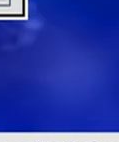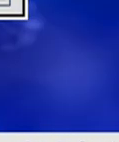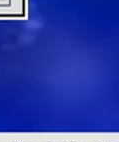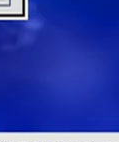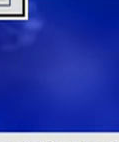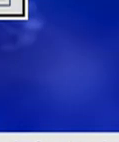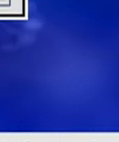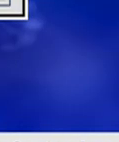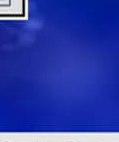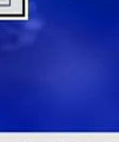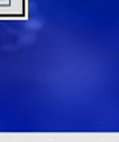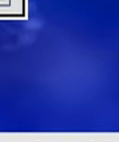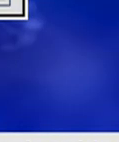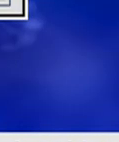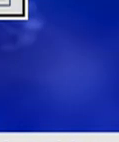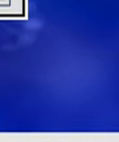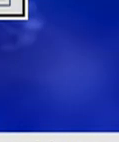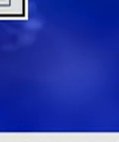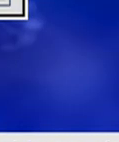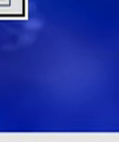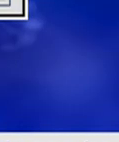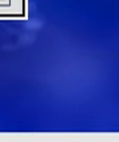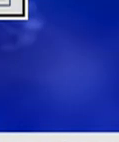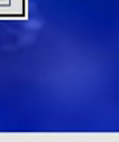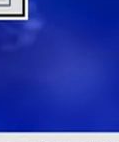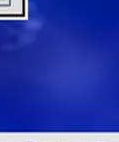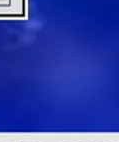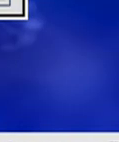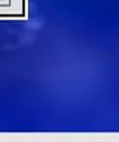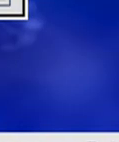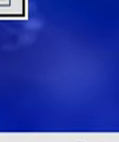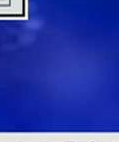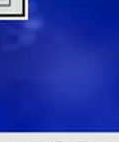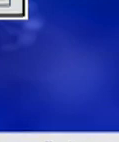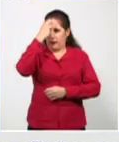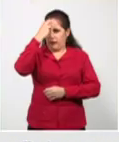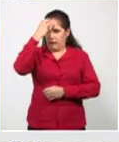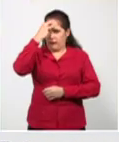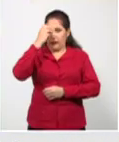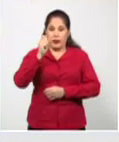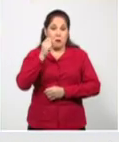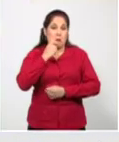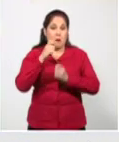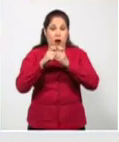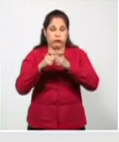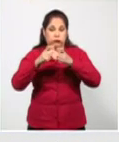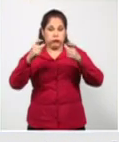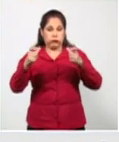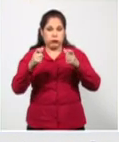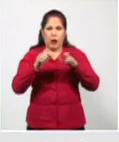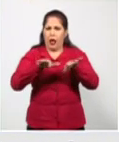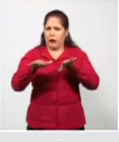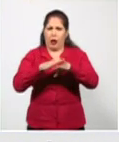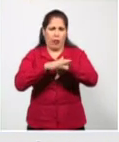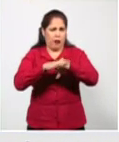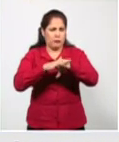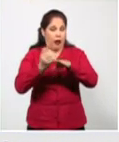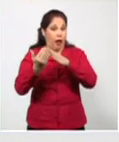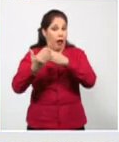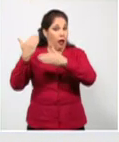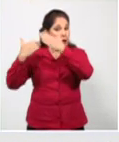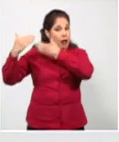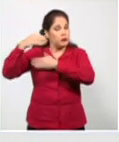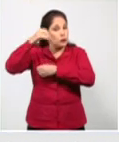que Tercerfrente en este incremento, después de haber estado sin casos, pues